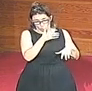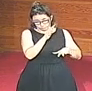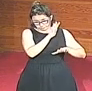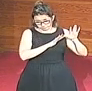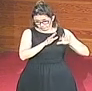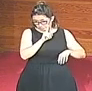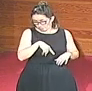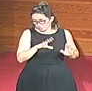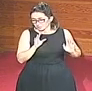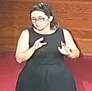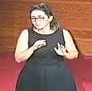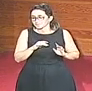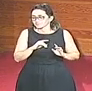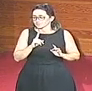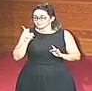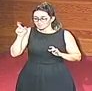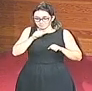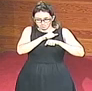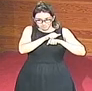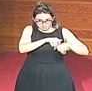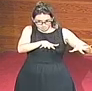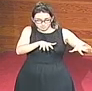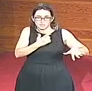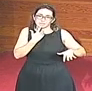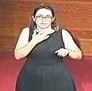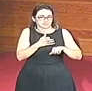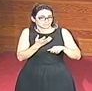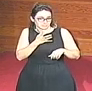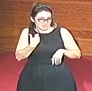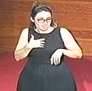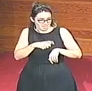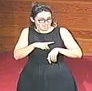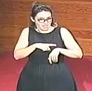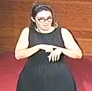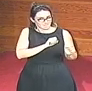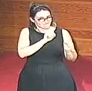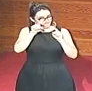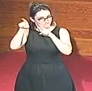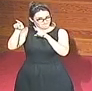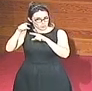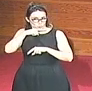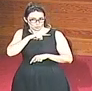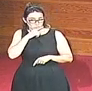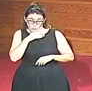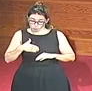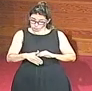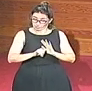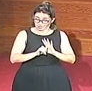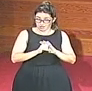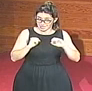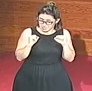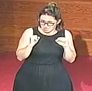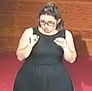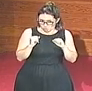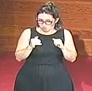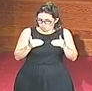Russia. Don't delay. Winter is coming. El invierno está viniendo, no lo retrases, ¿no? Date prisa. Esto